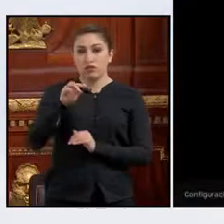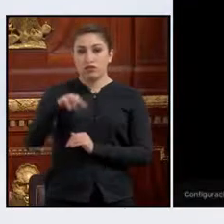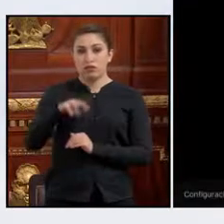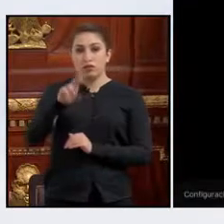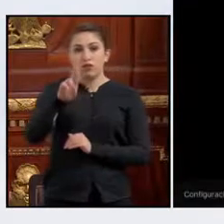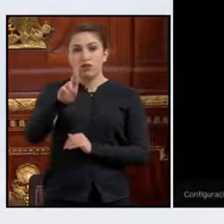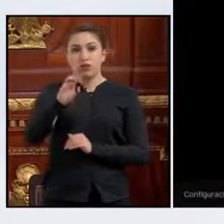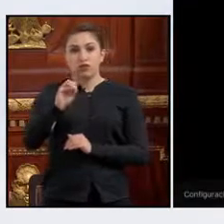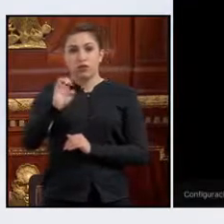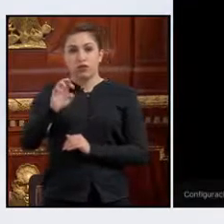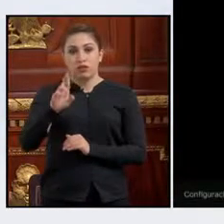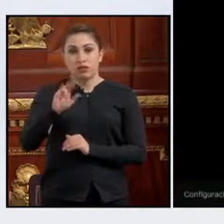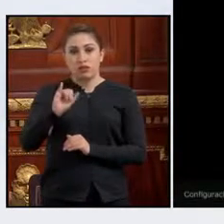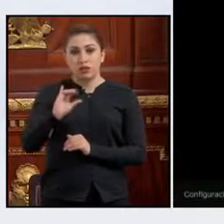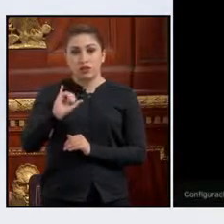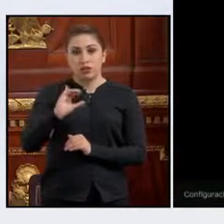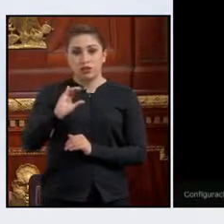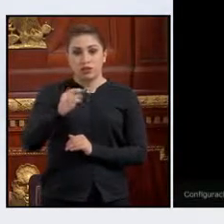Damián.